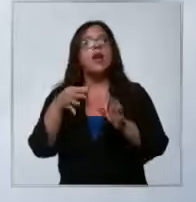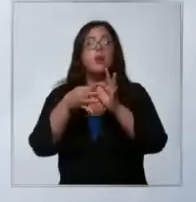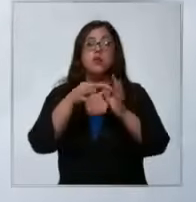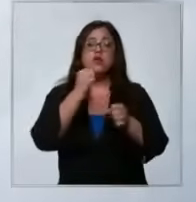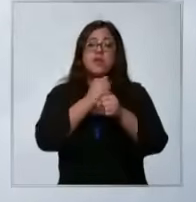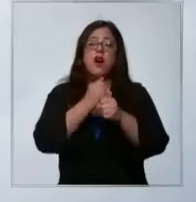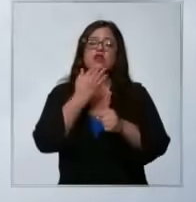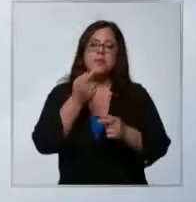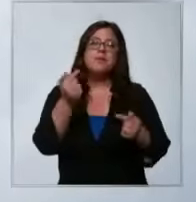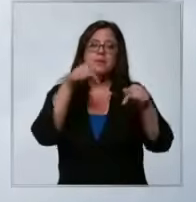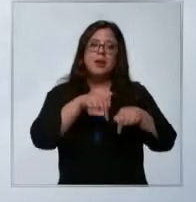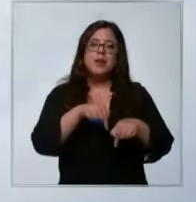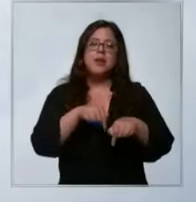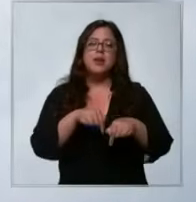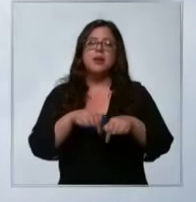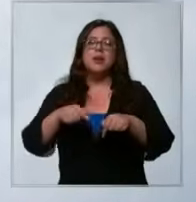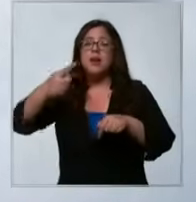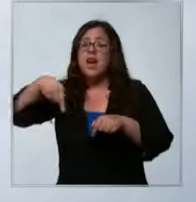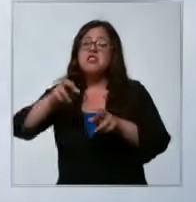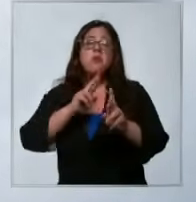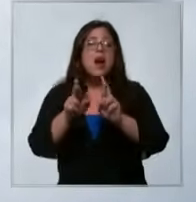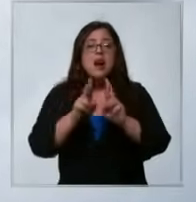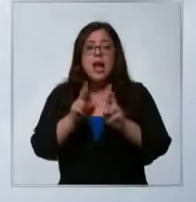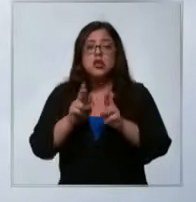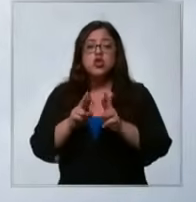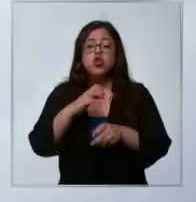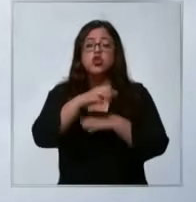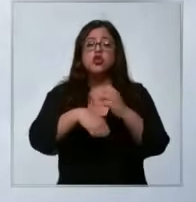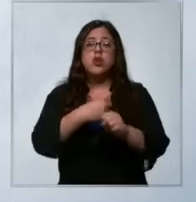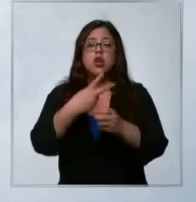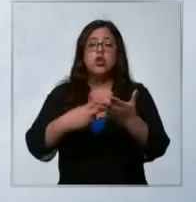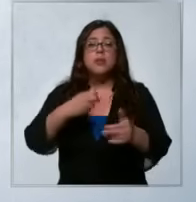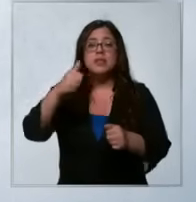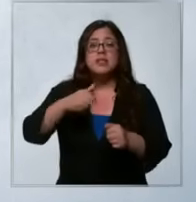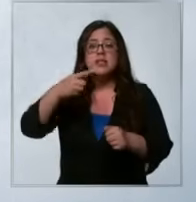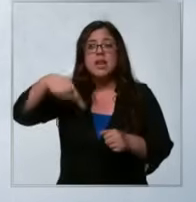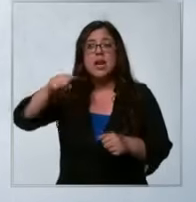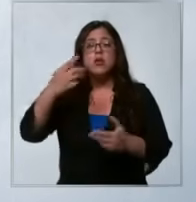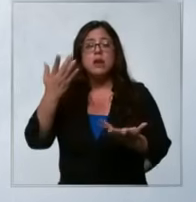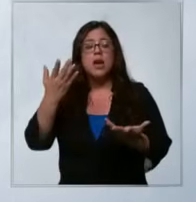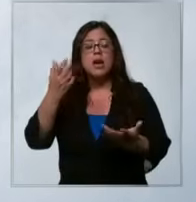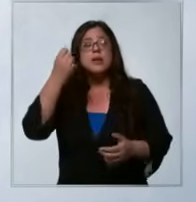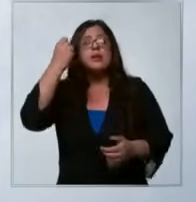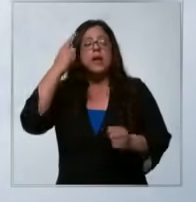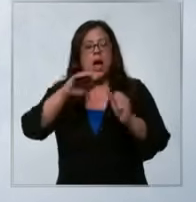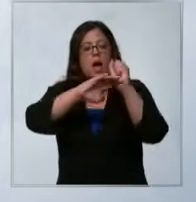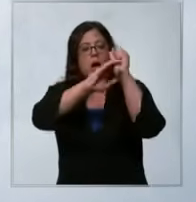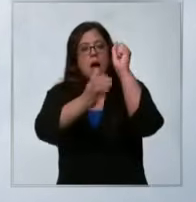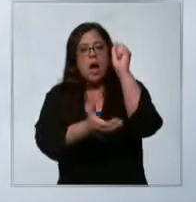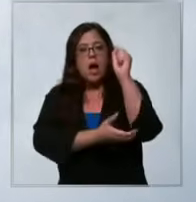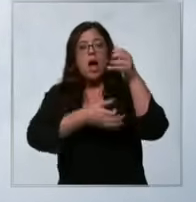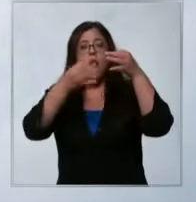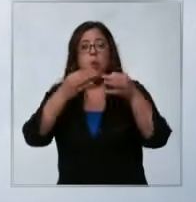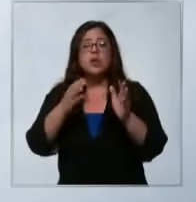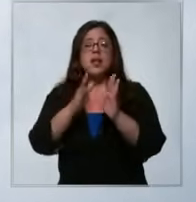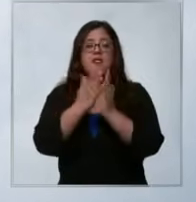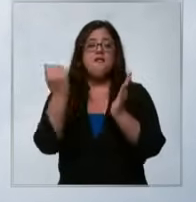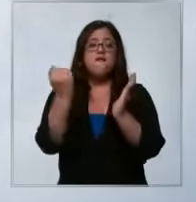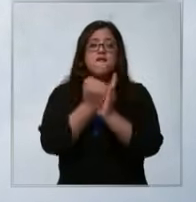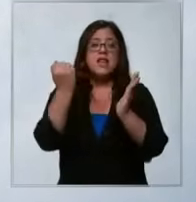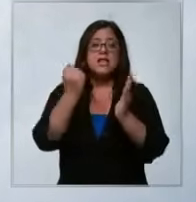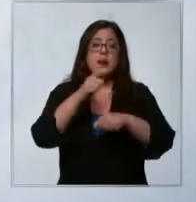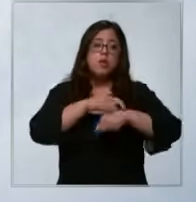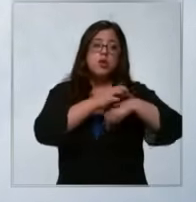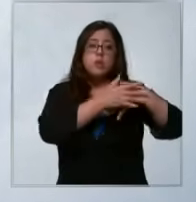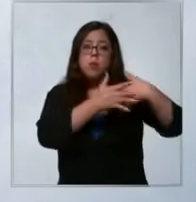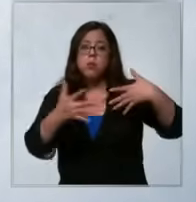laborales en nuestro país. Comienzan una relación. El 2016 se enteran que Dylan llegaría a sus vidas. Al tener una visa temporal,